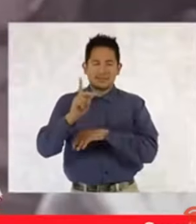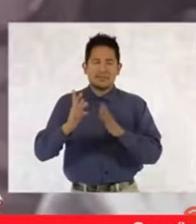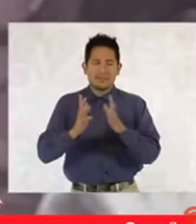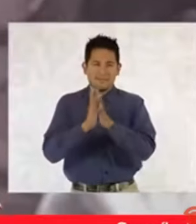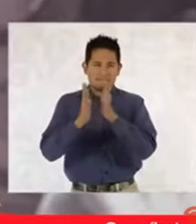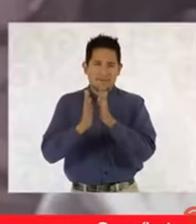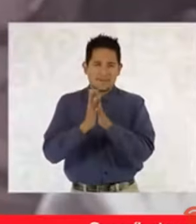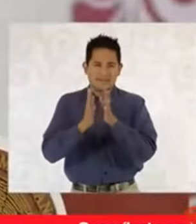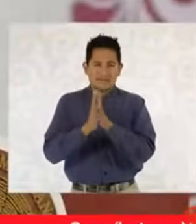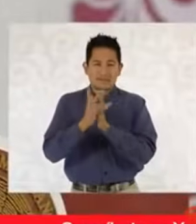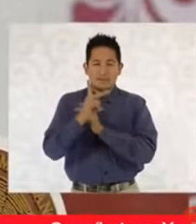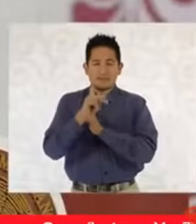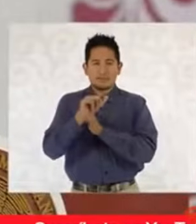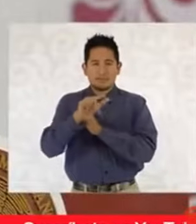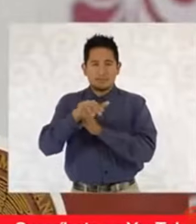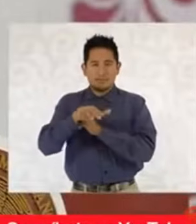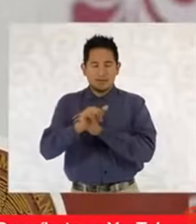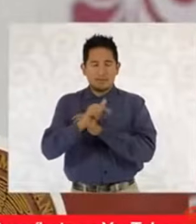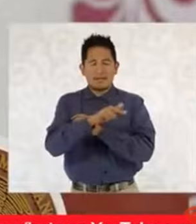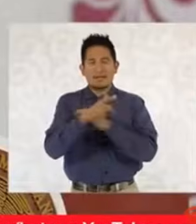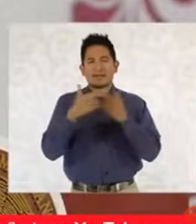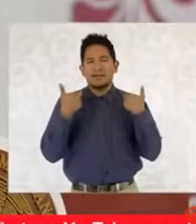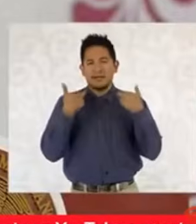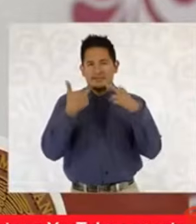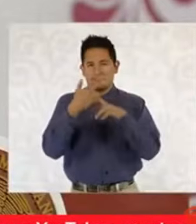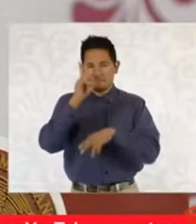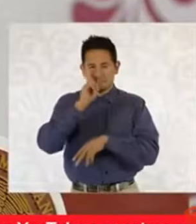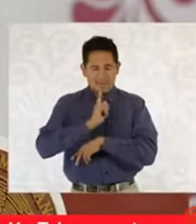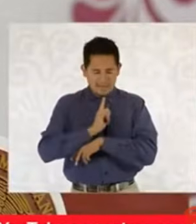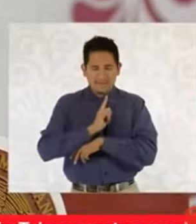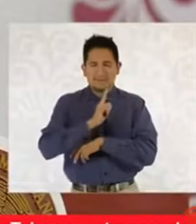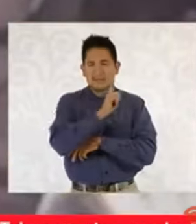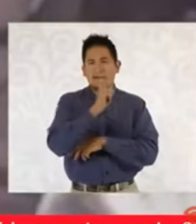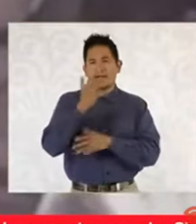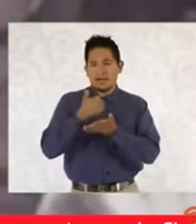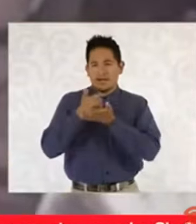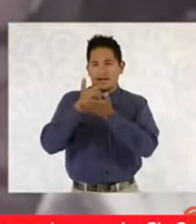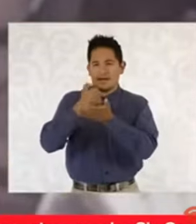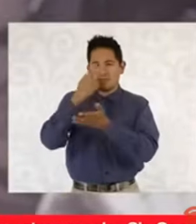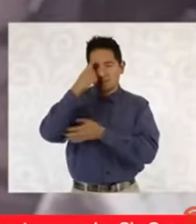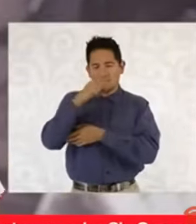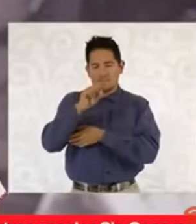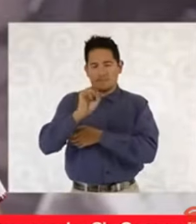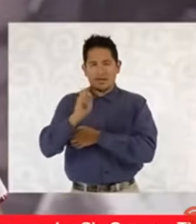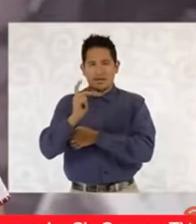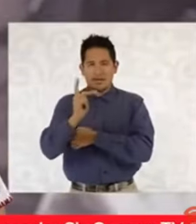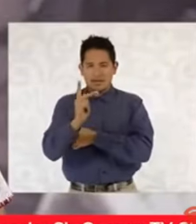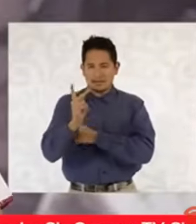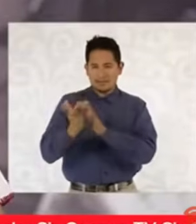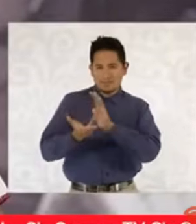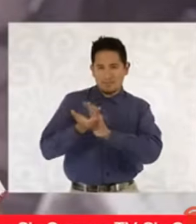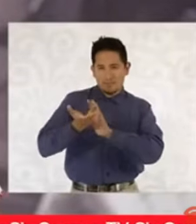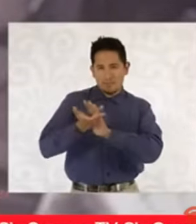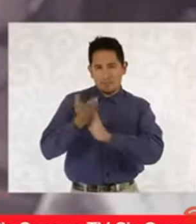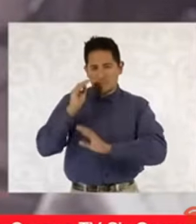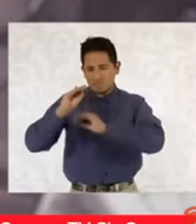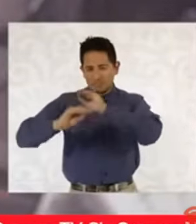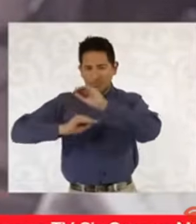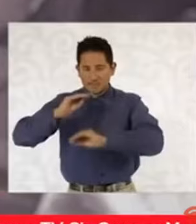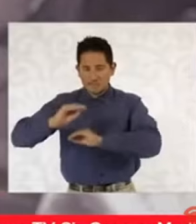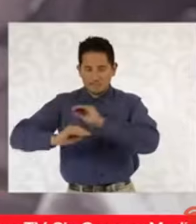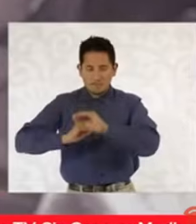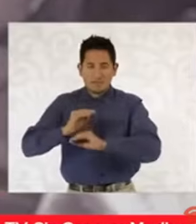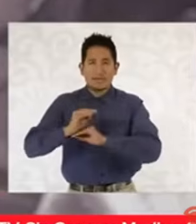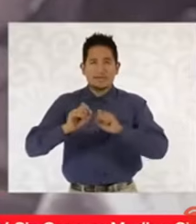también Palma, maestra, fue una de las constructoras del sistema educativo nacional, pero además también una de las pioneras